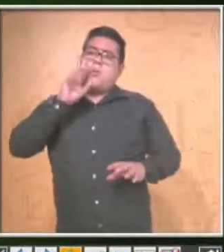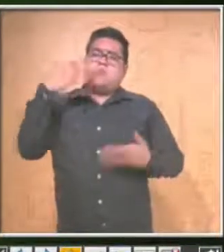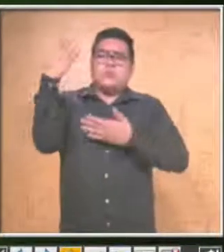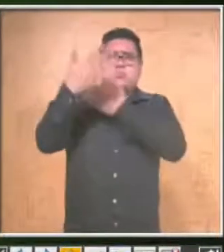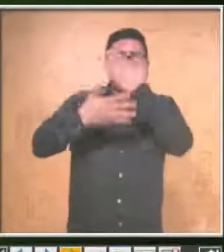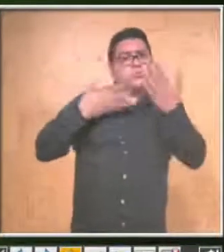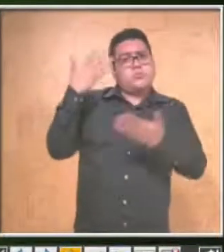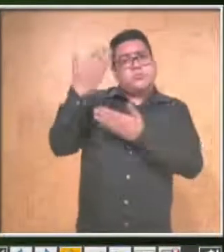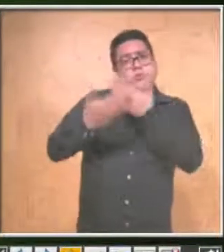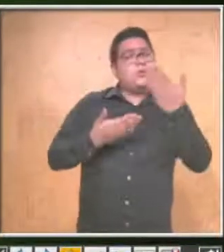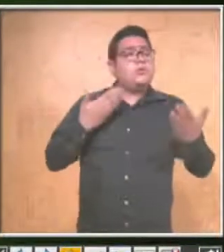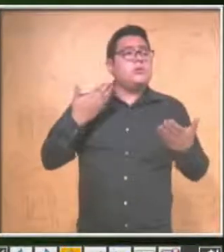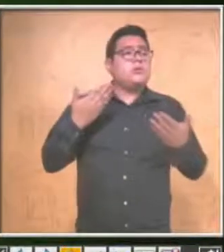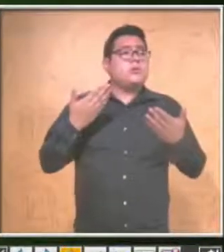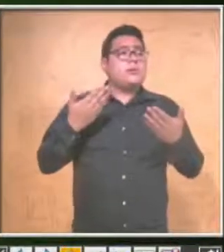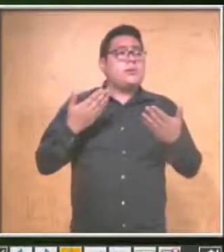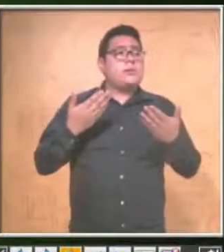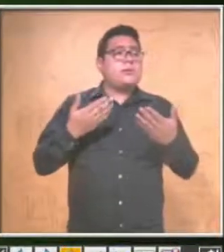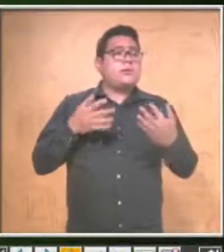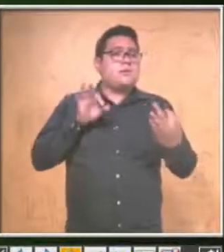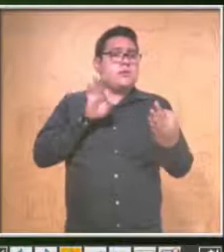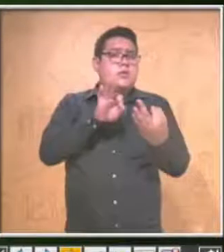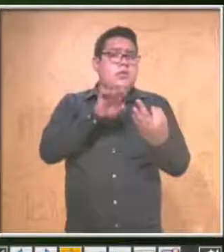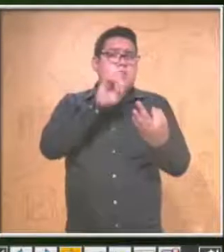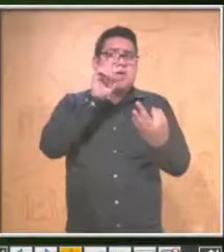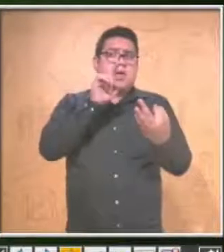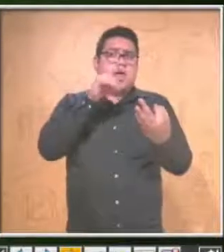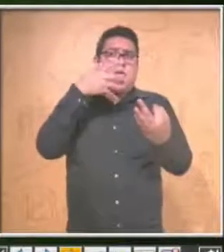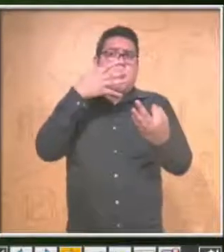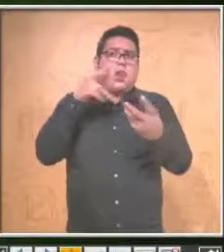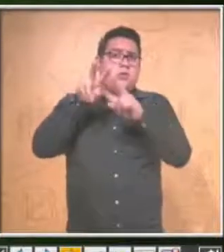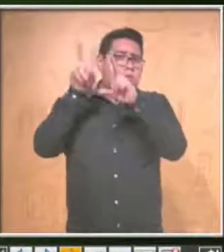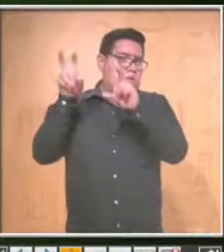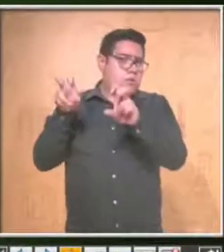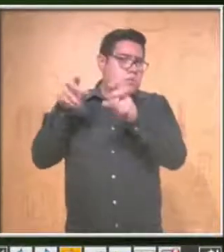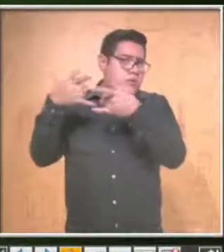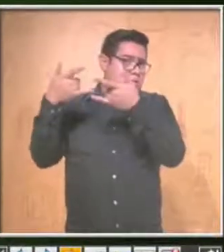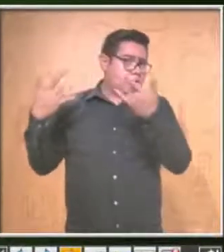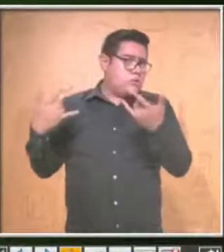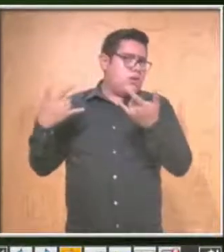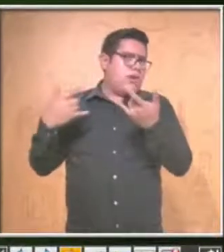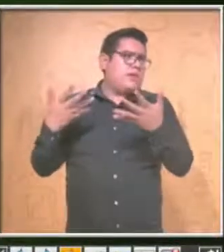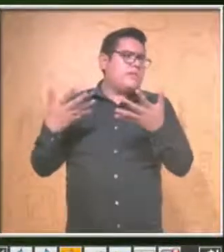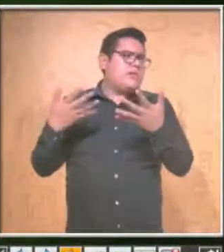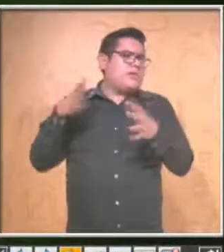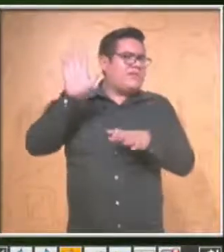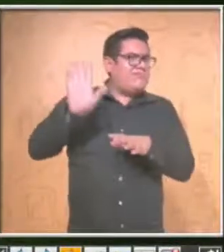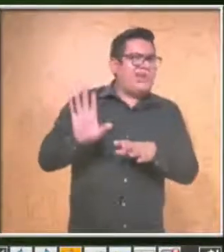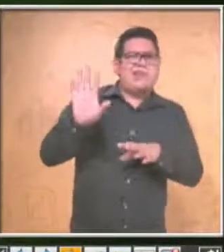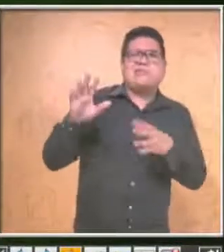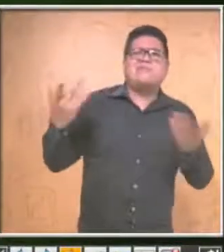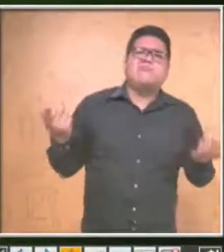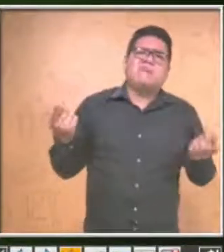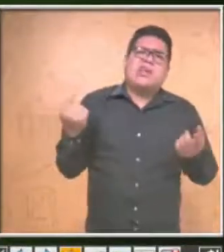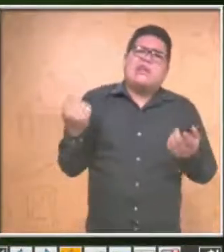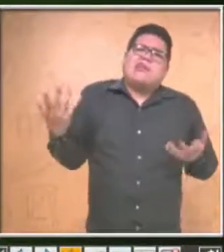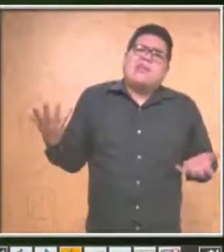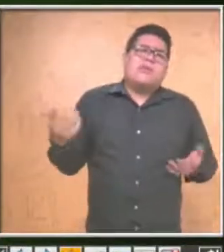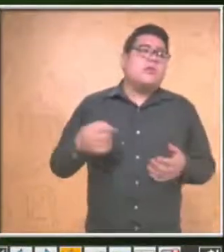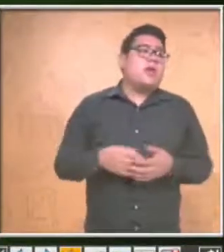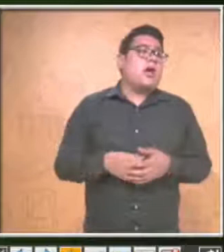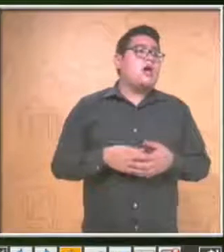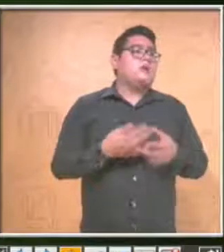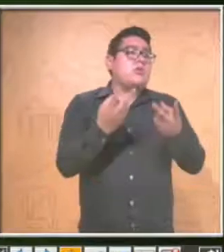estudiamos al momento de estar frente a este tipo de contenidos. ¿Qué tenían en común estos grupos? Bueno, pues surgieron en